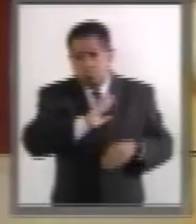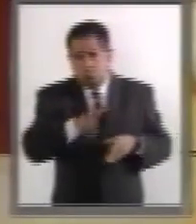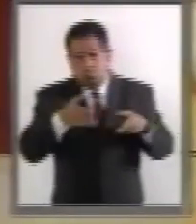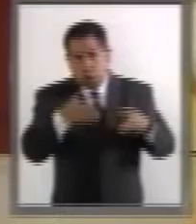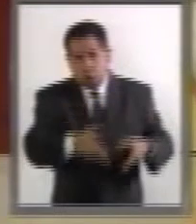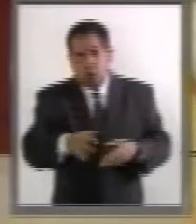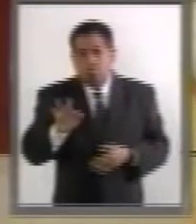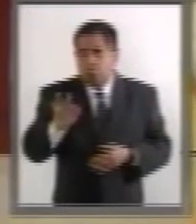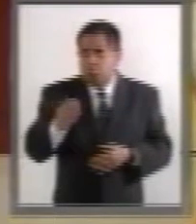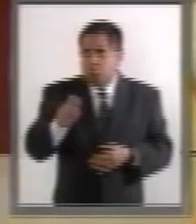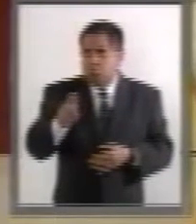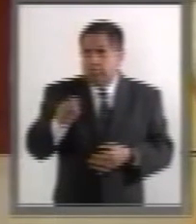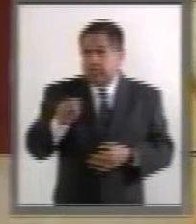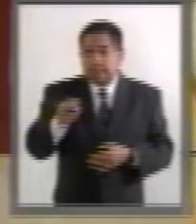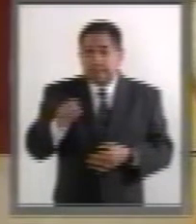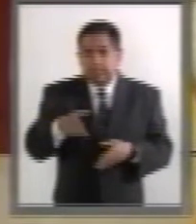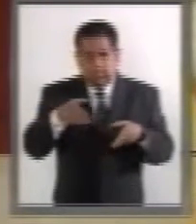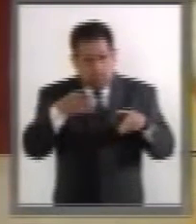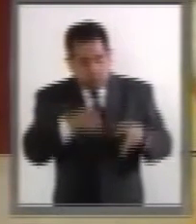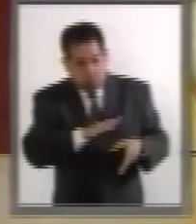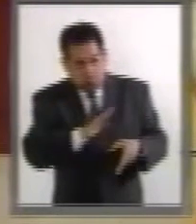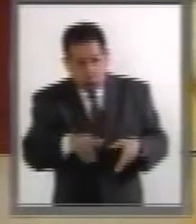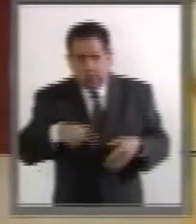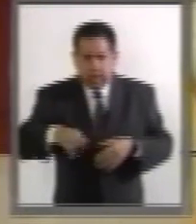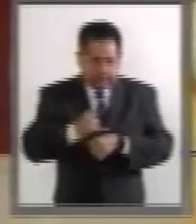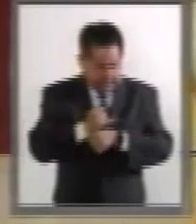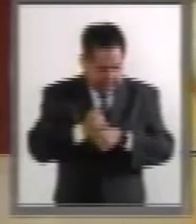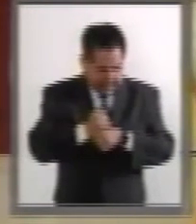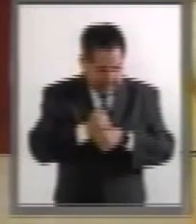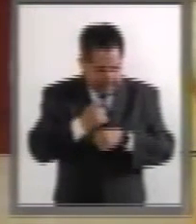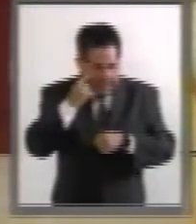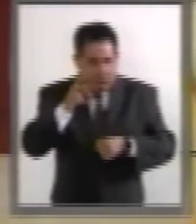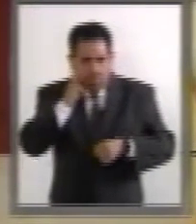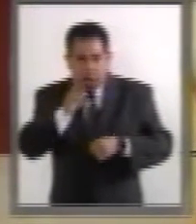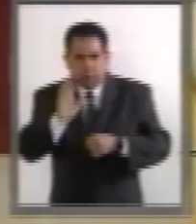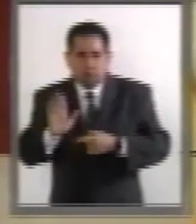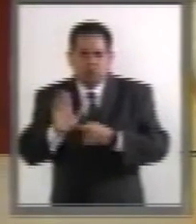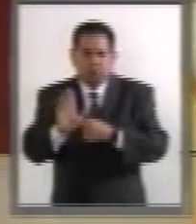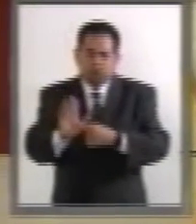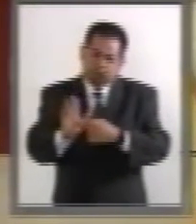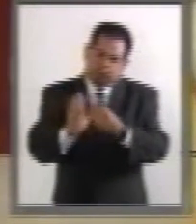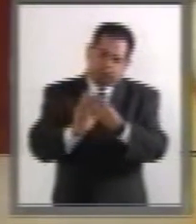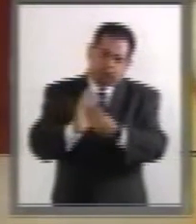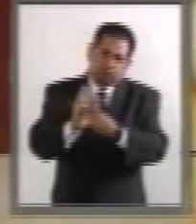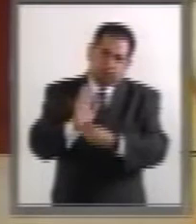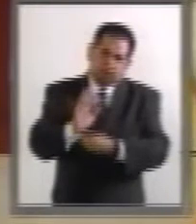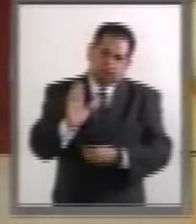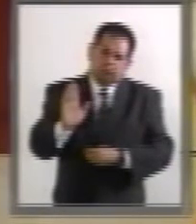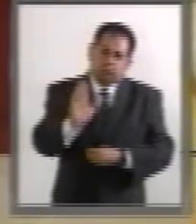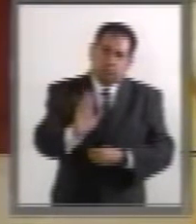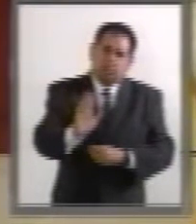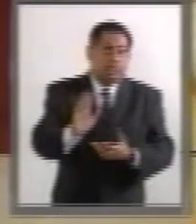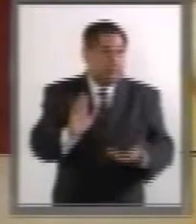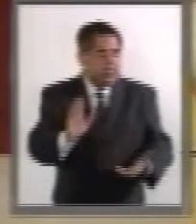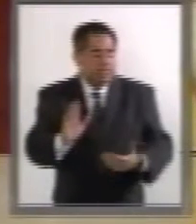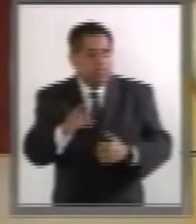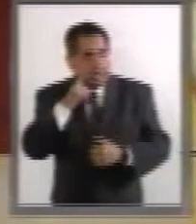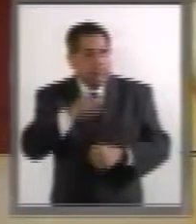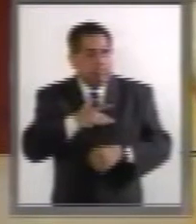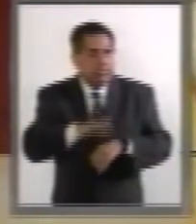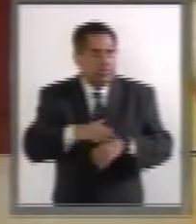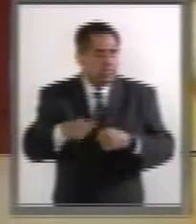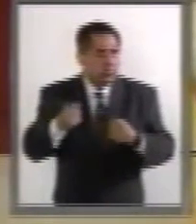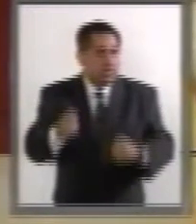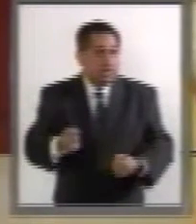partir de darle credibilidad el resultado de sus trabajos al tener